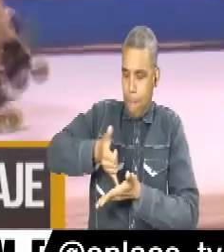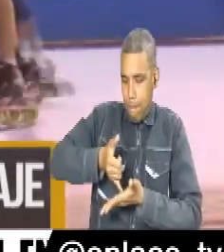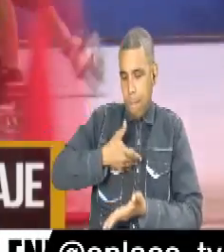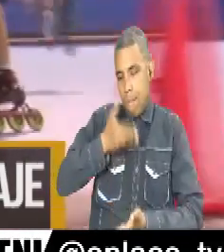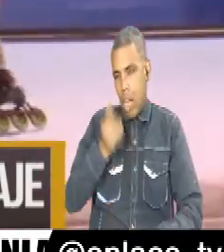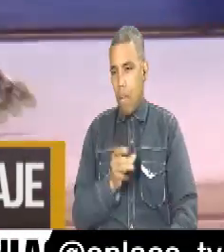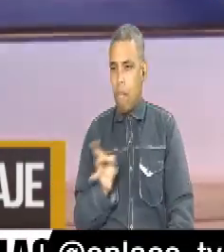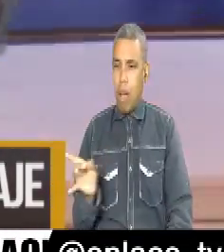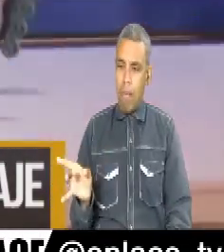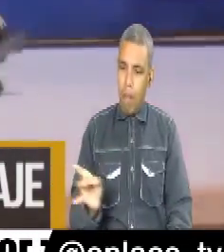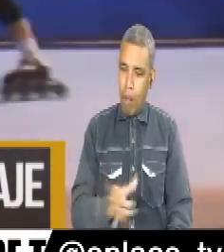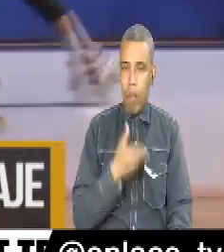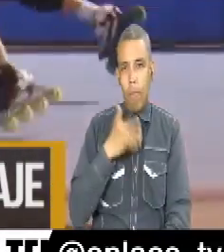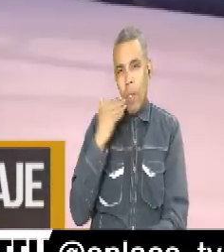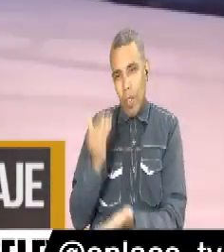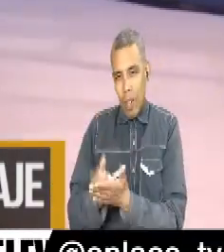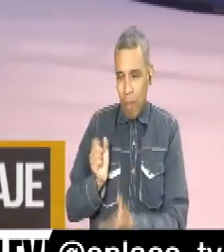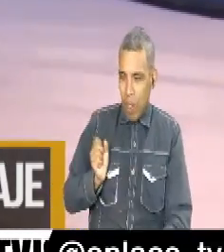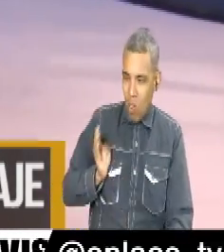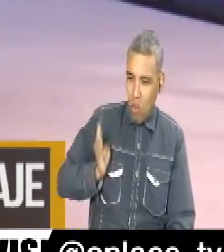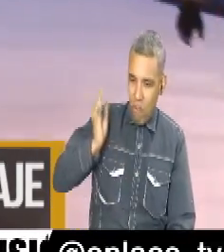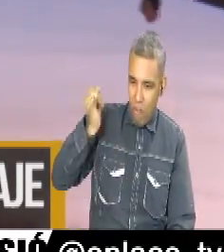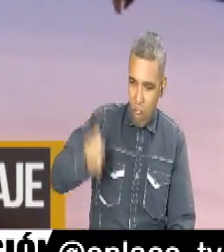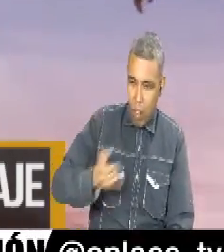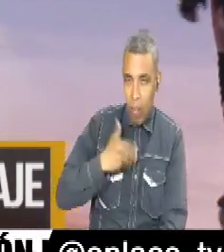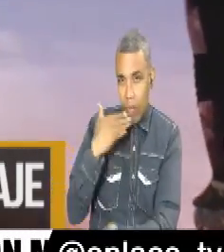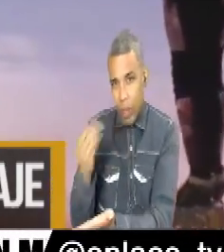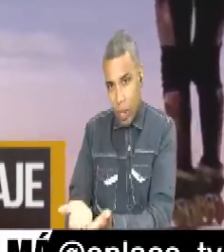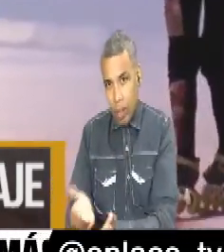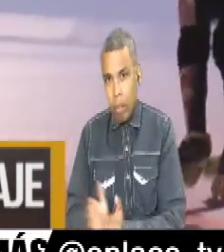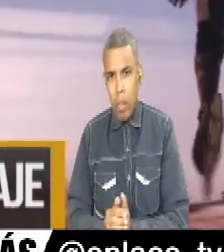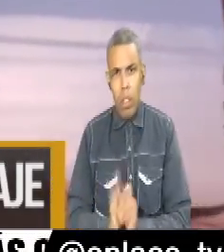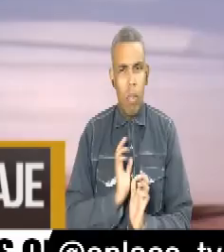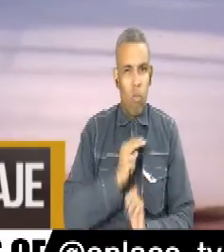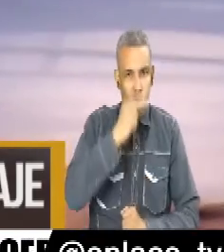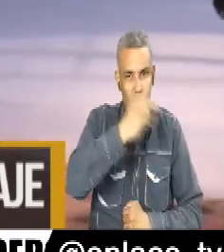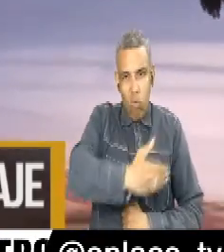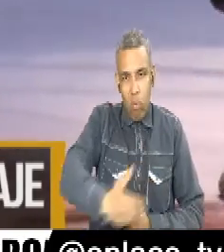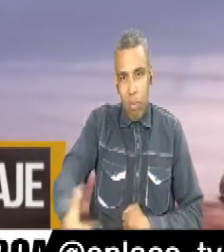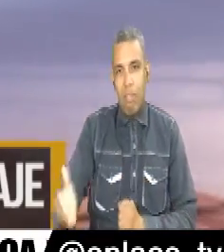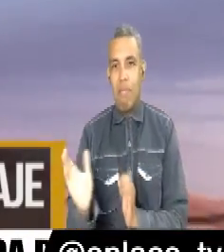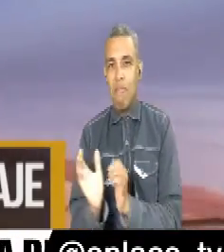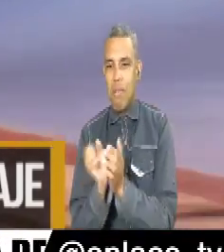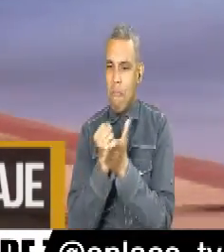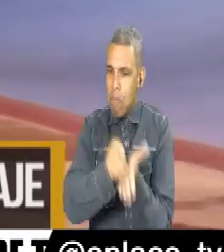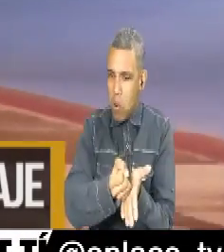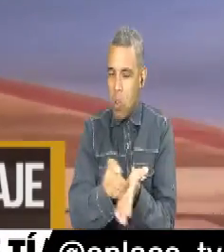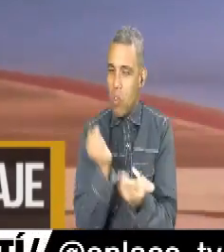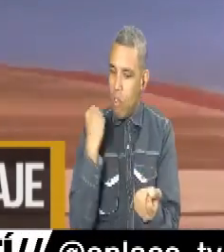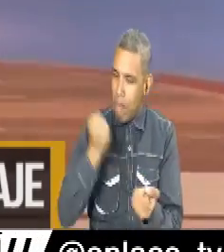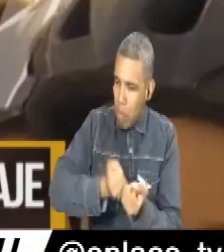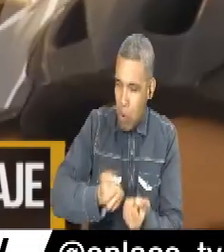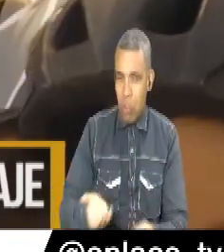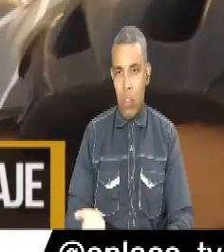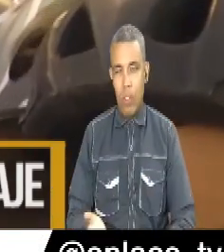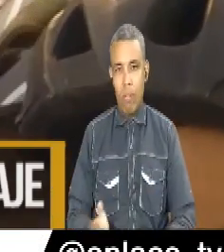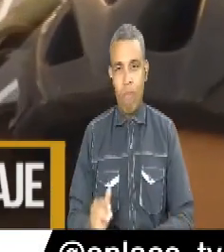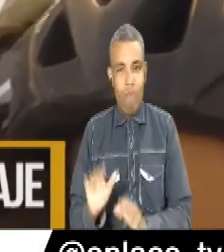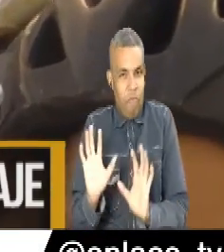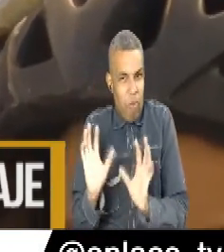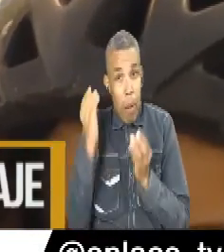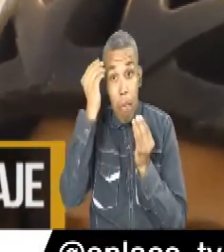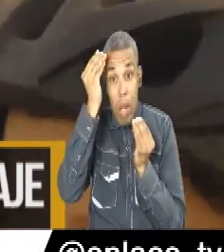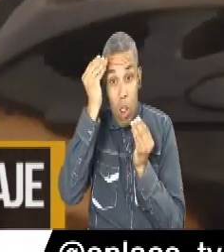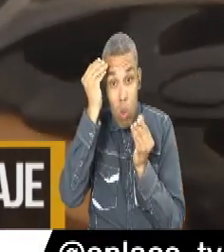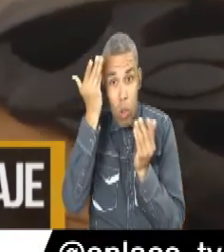logros, por el acompañamiento que hago con los niños, por por demostrar los valores,